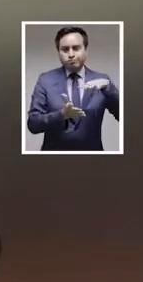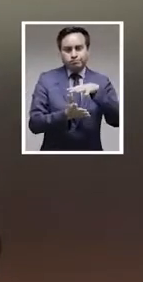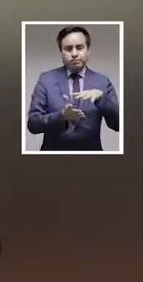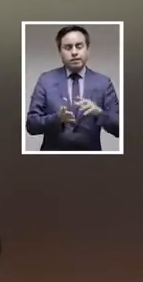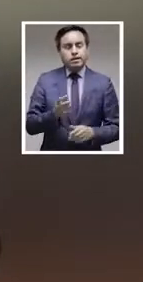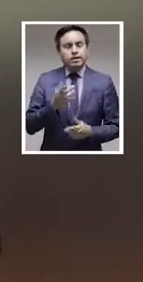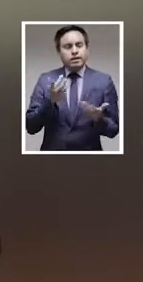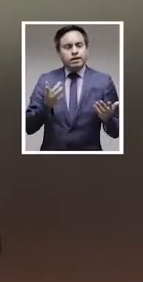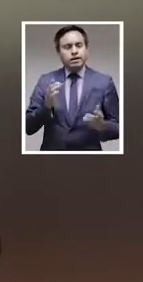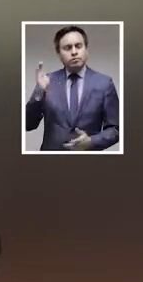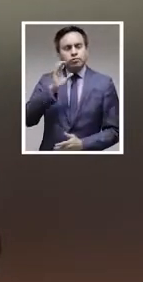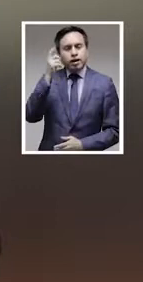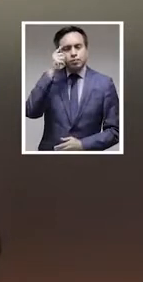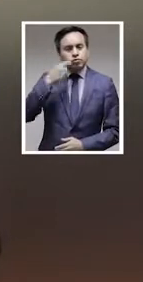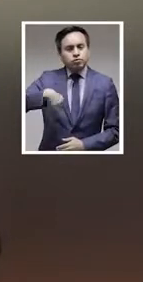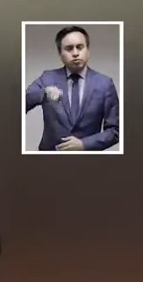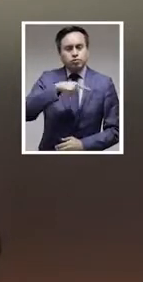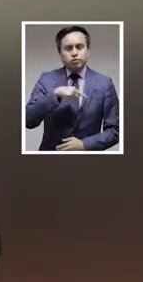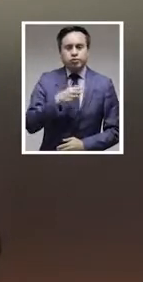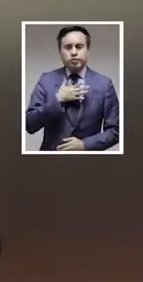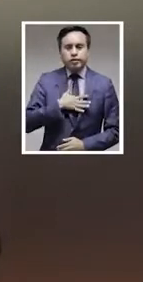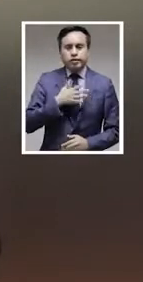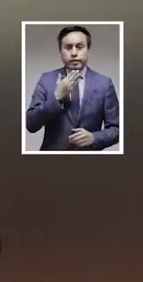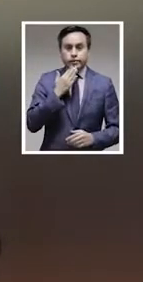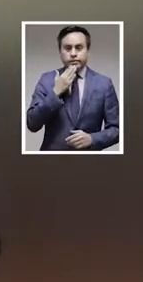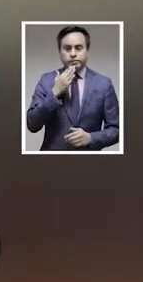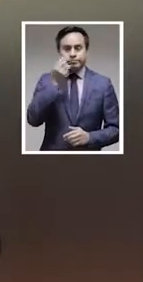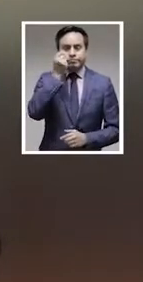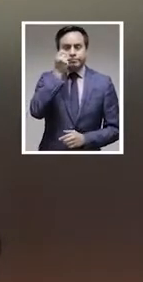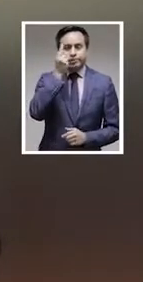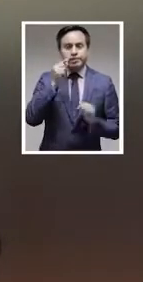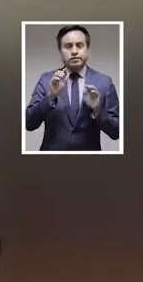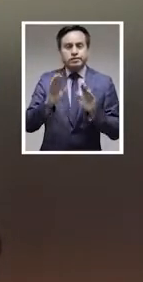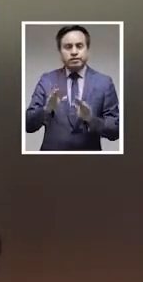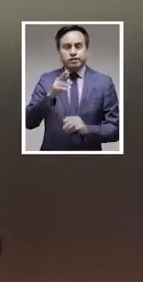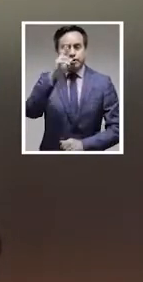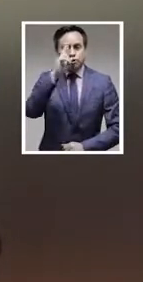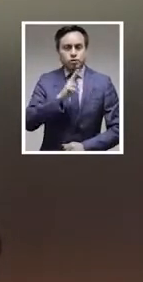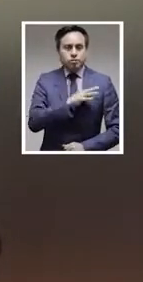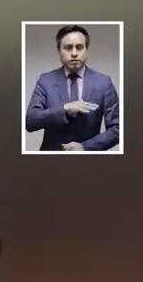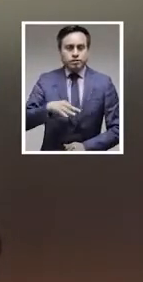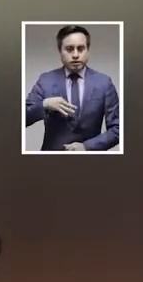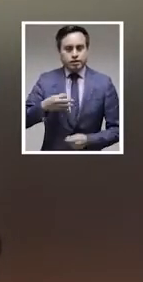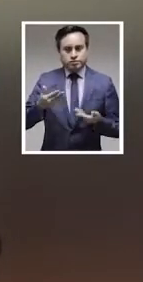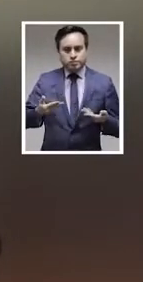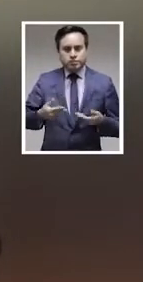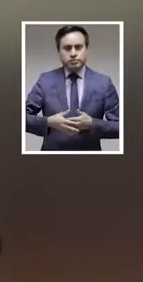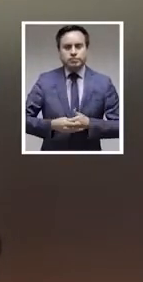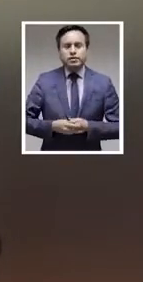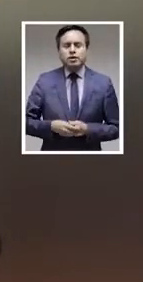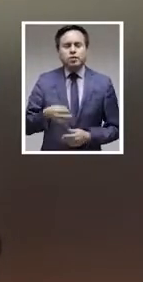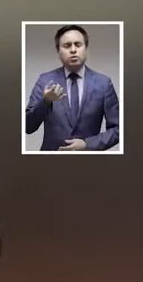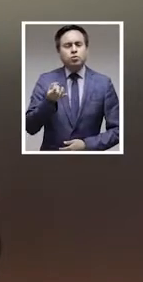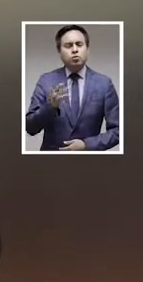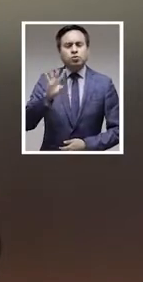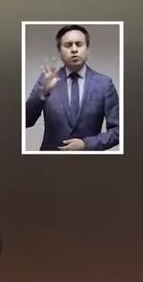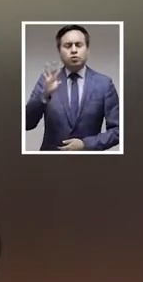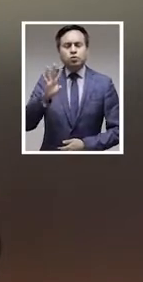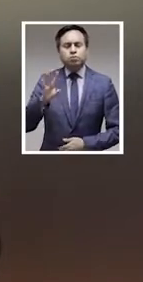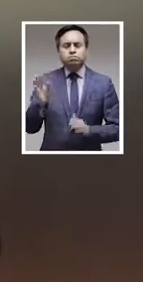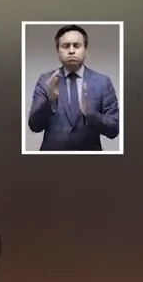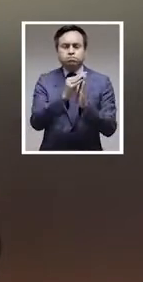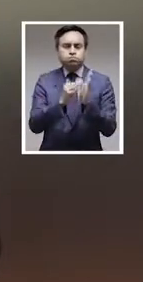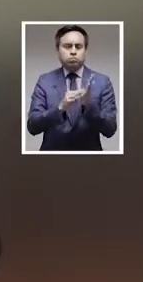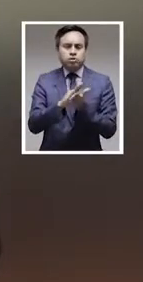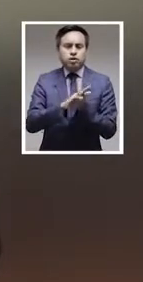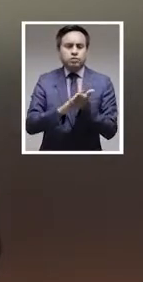lo que nosotros buscamos? Y nos gustaría que se entienda así el rol del ministerio. No es solamente definir,